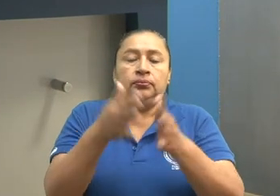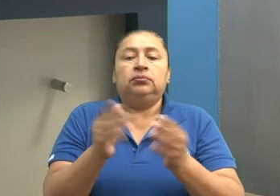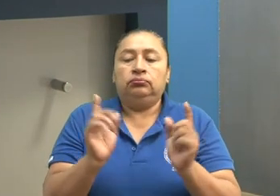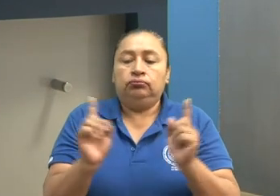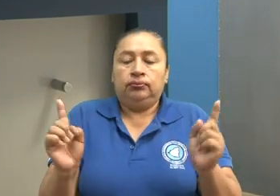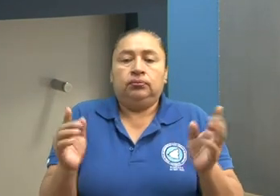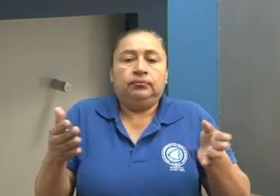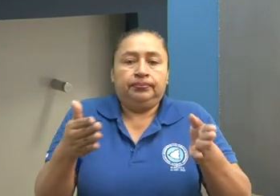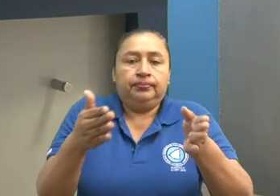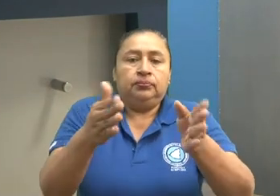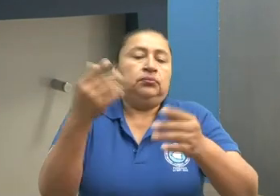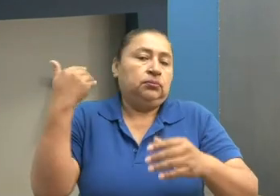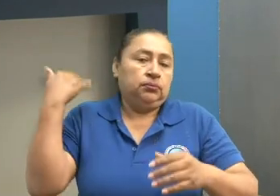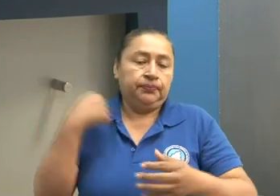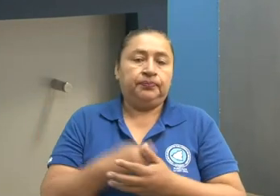históricas.